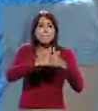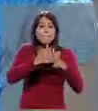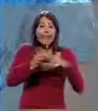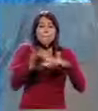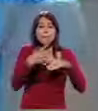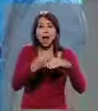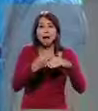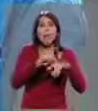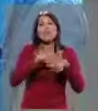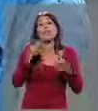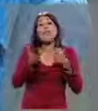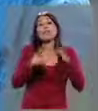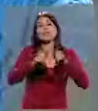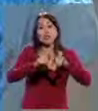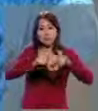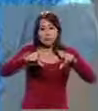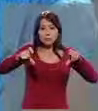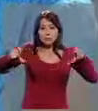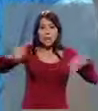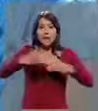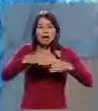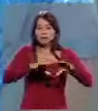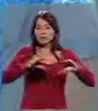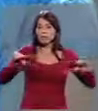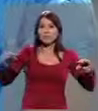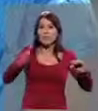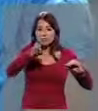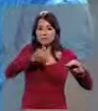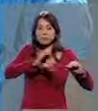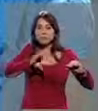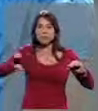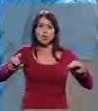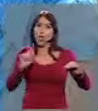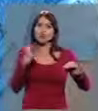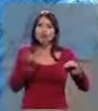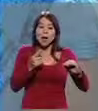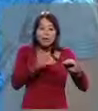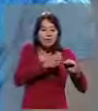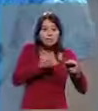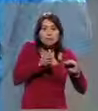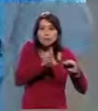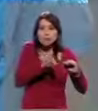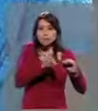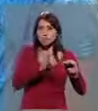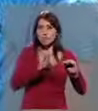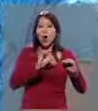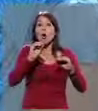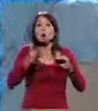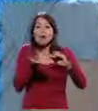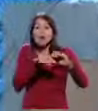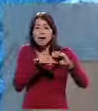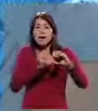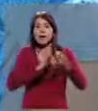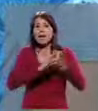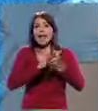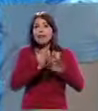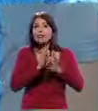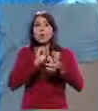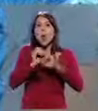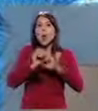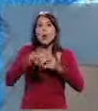medio baguette cómase solo un un trocito si le ponía queso crema y le ponía natilla pues póngale queso blanco